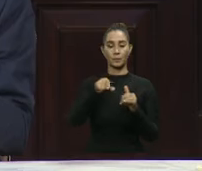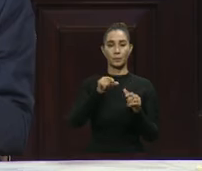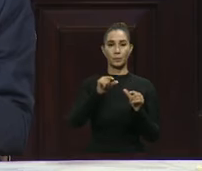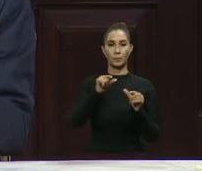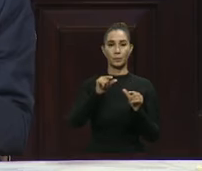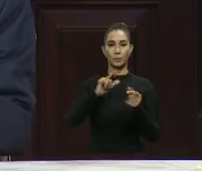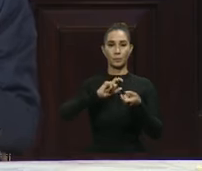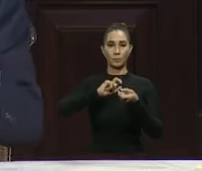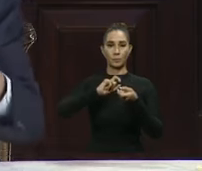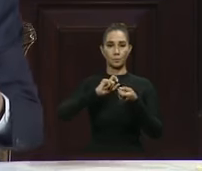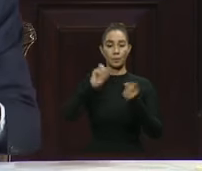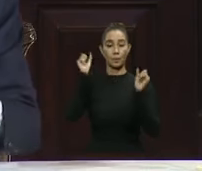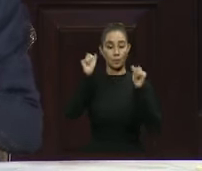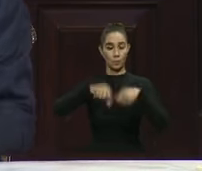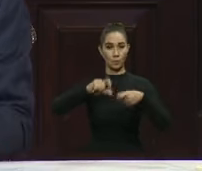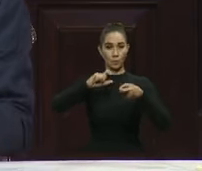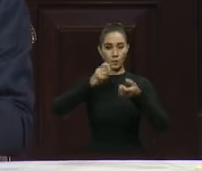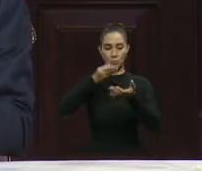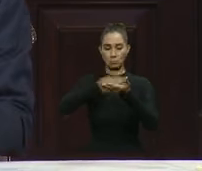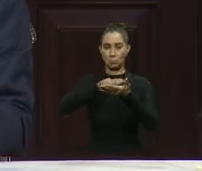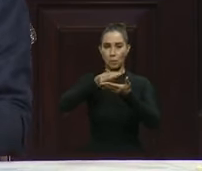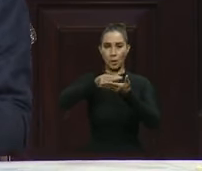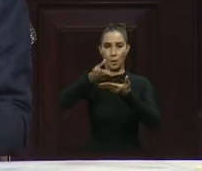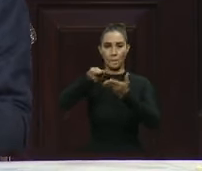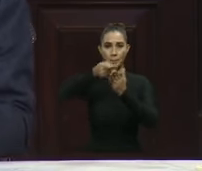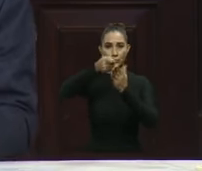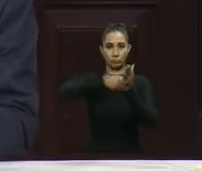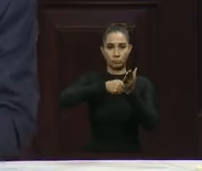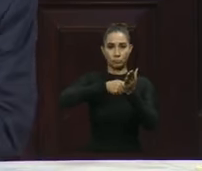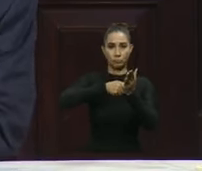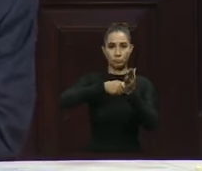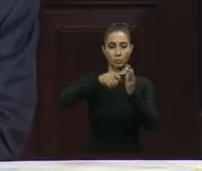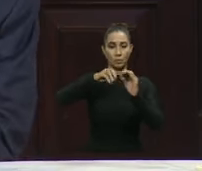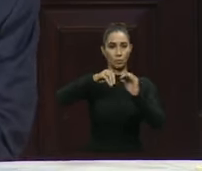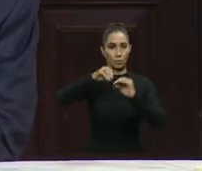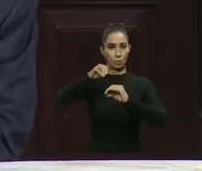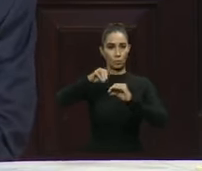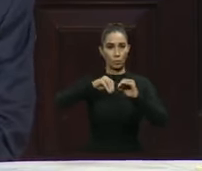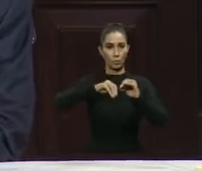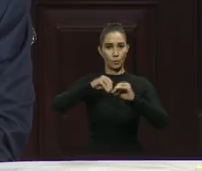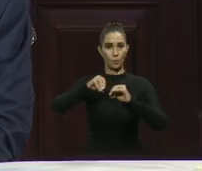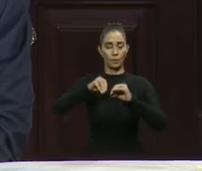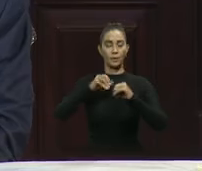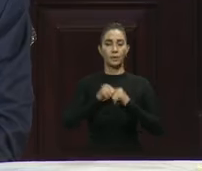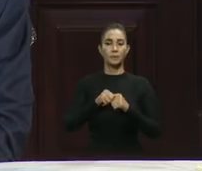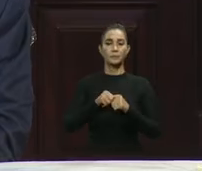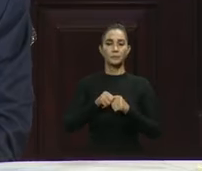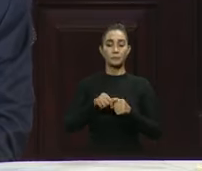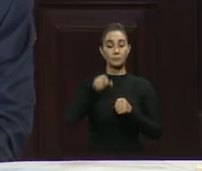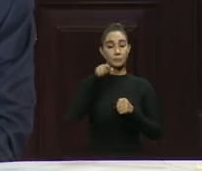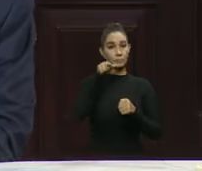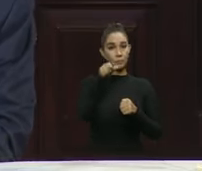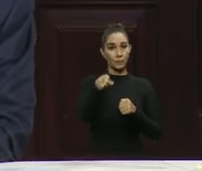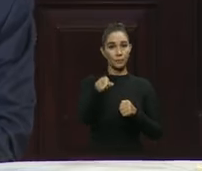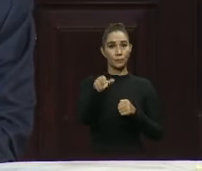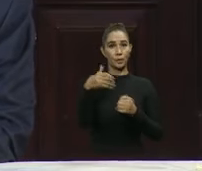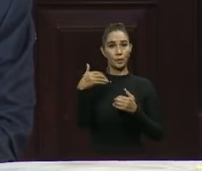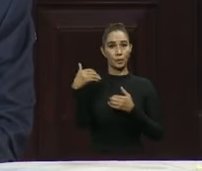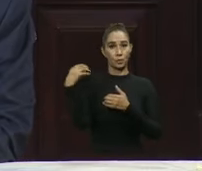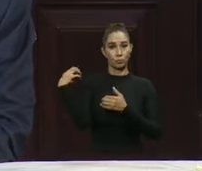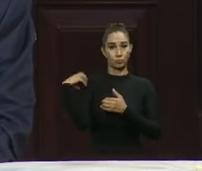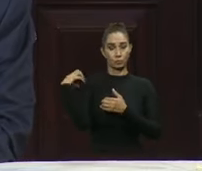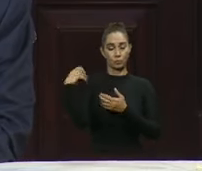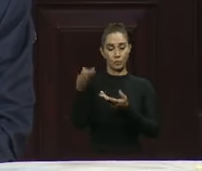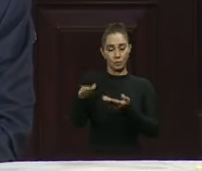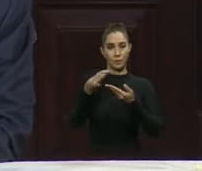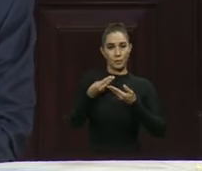hacer el cambio, donde pueden ir a comprar los que tienen tarjeta, los colmados, y entonces esos dueños, los que le están